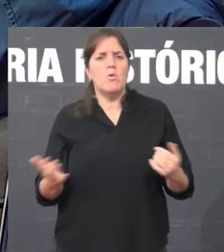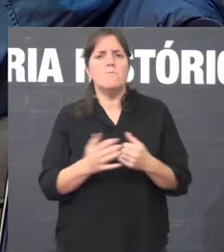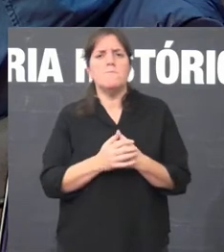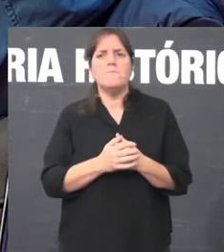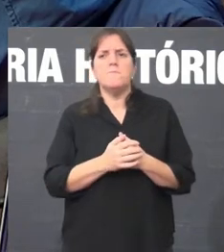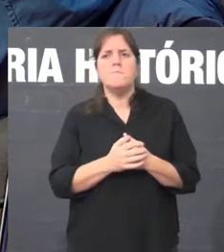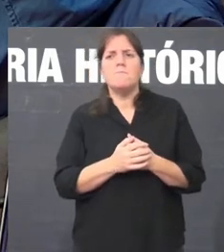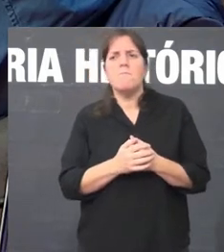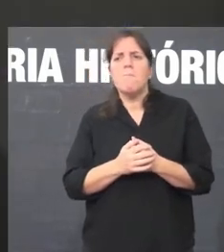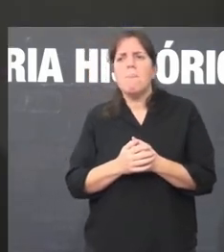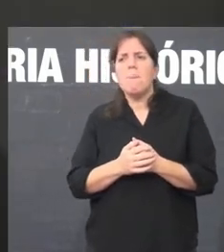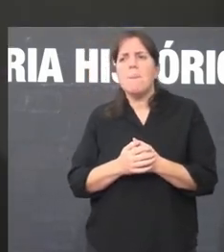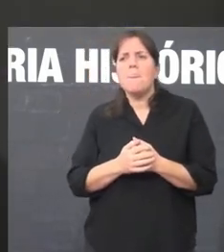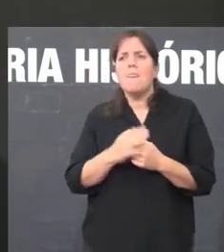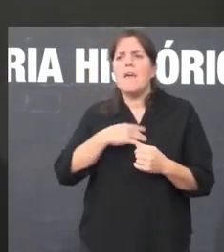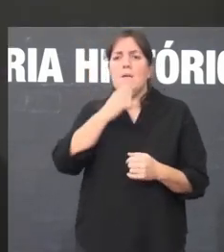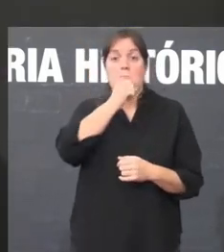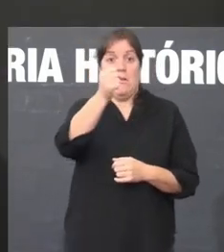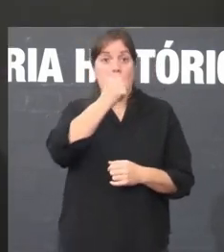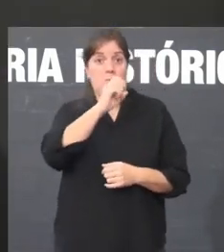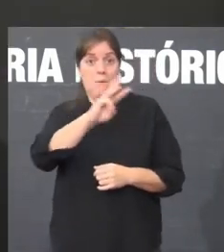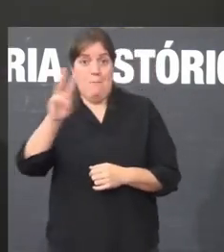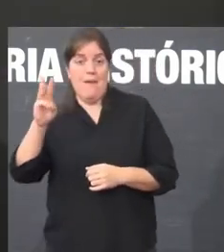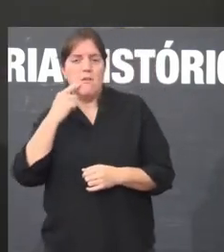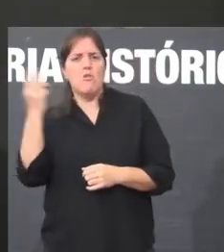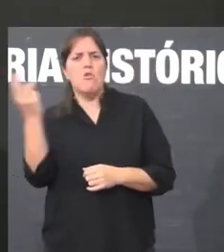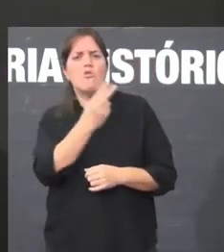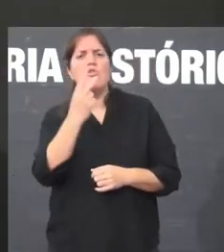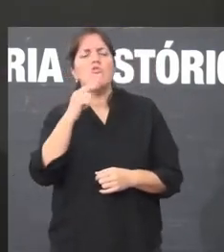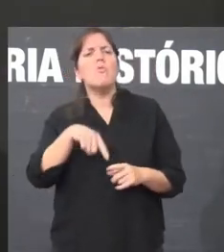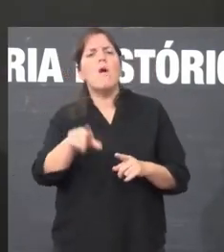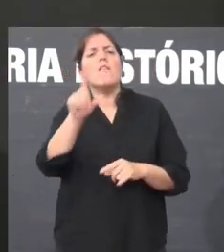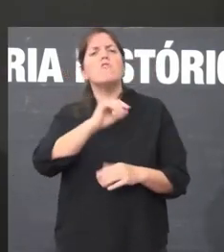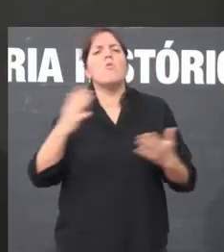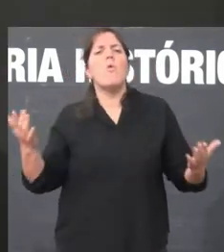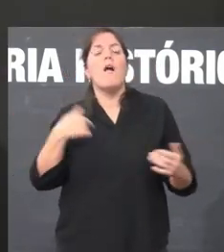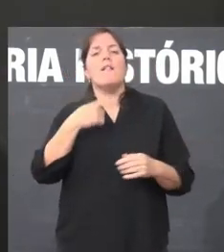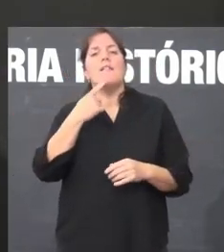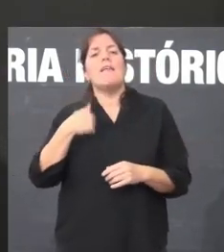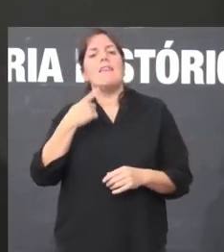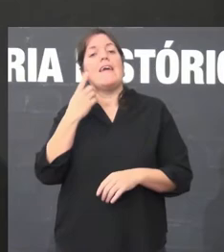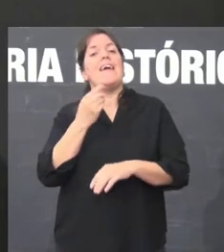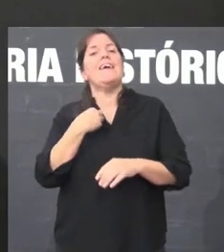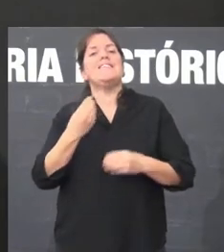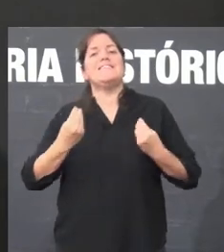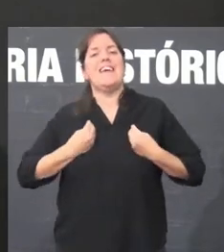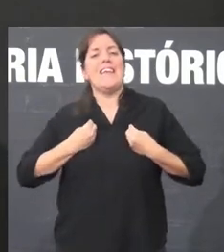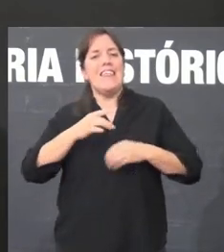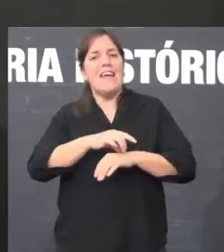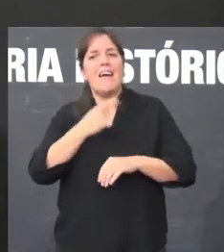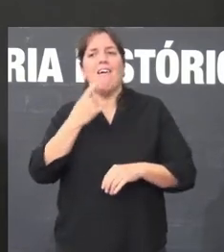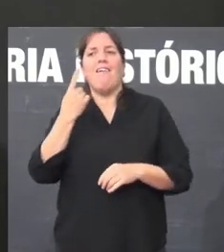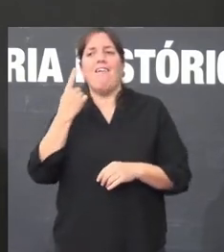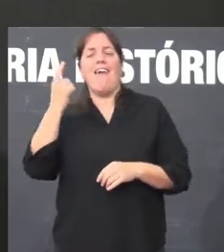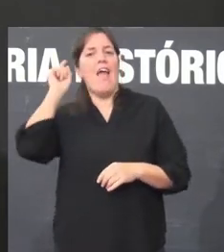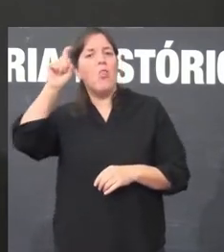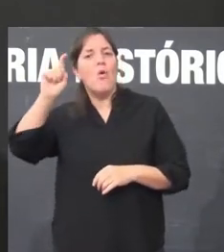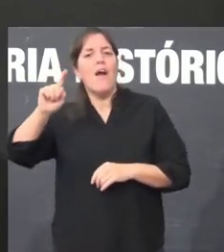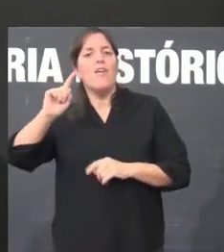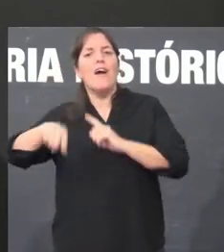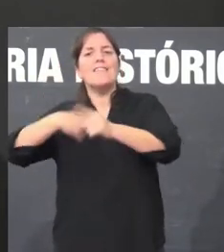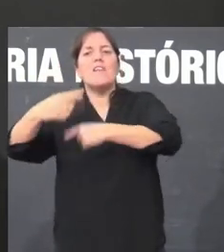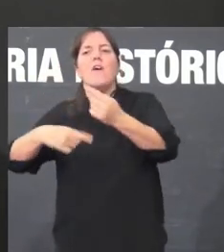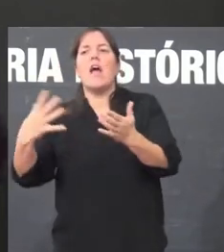en el que se decide por PSOE y PP que sanidad y educación se van a transferir a todas las